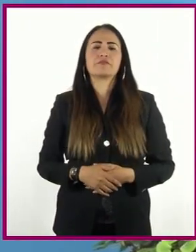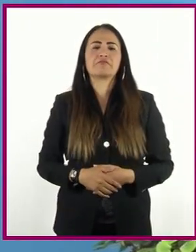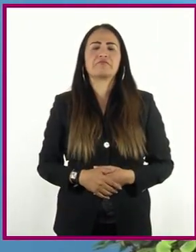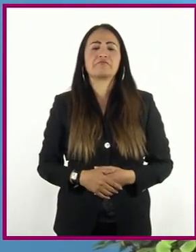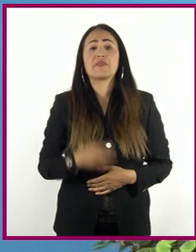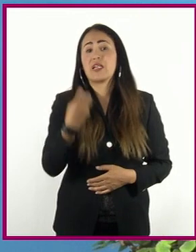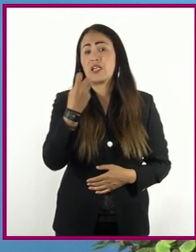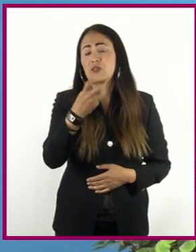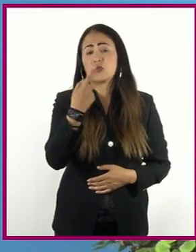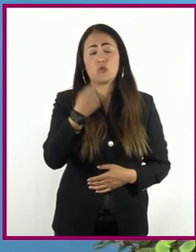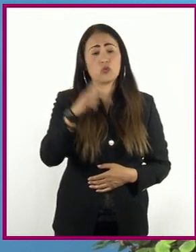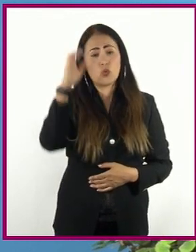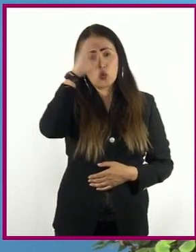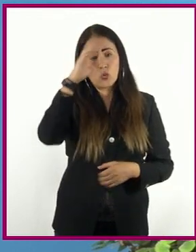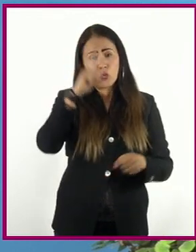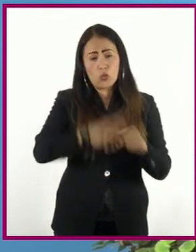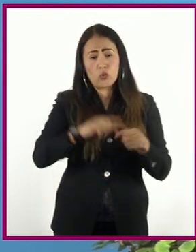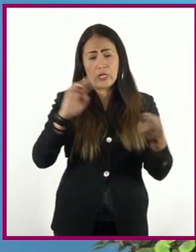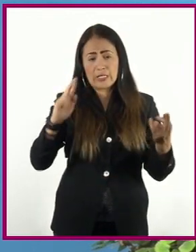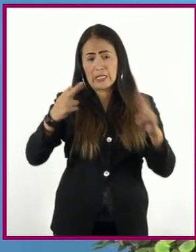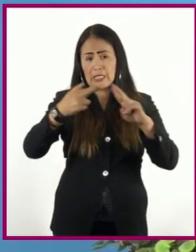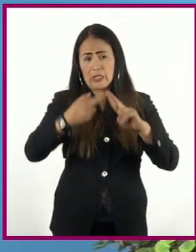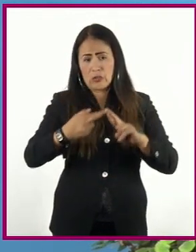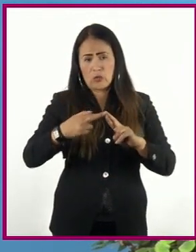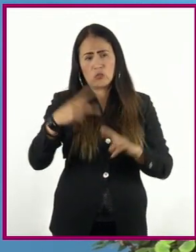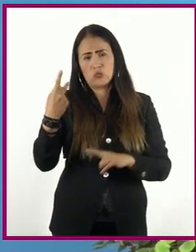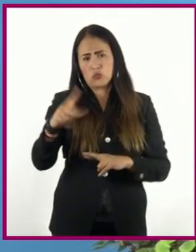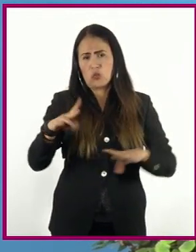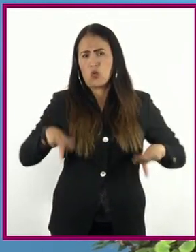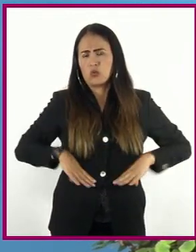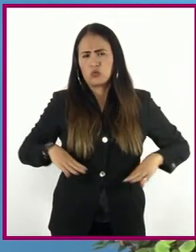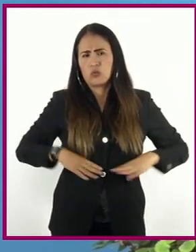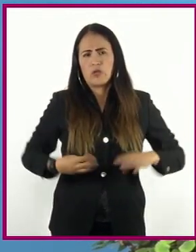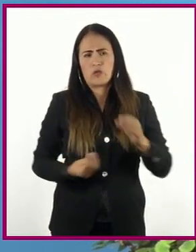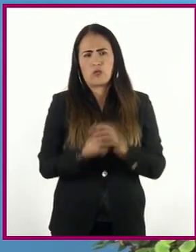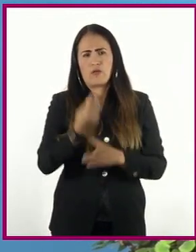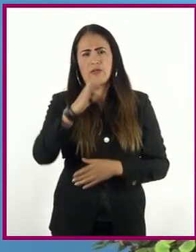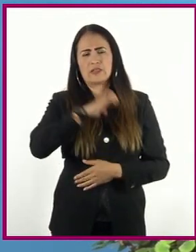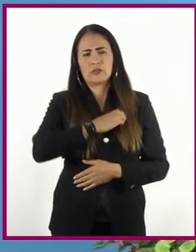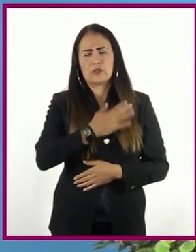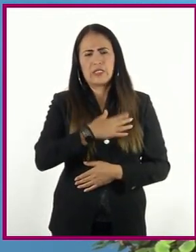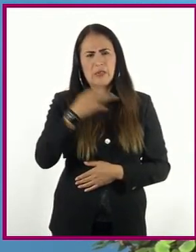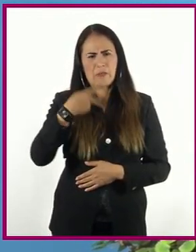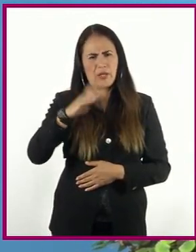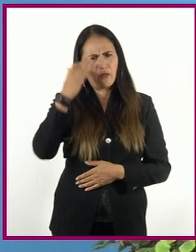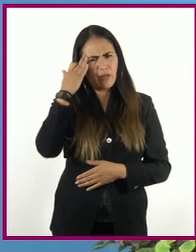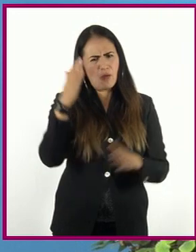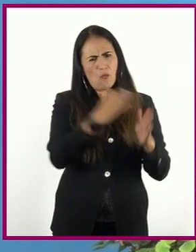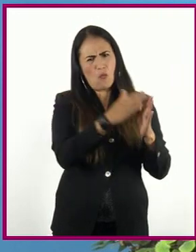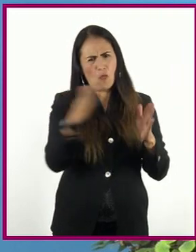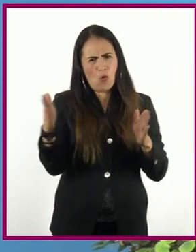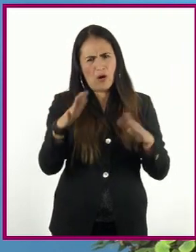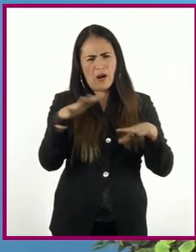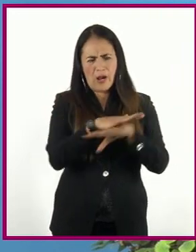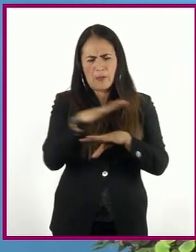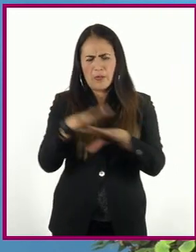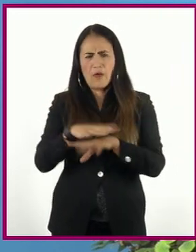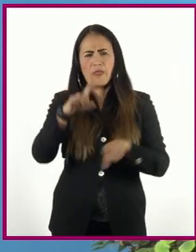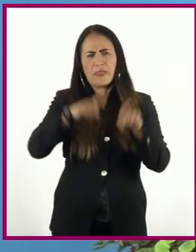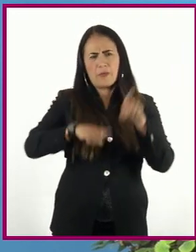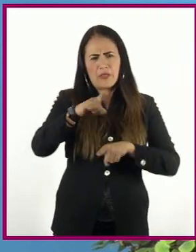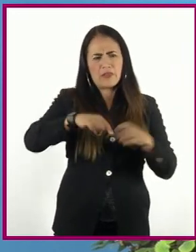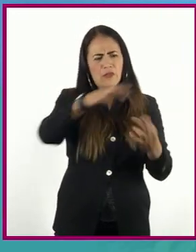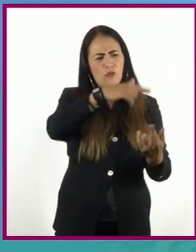de la cultura y la religiosidad novohispana y han sido modificadas a través de los años dependiendo de las regiones en donde aún se